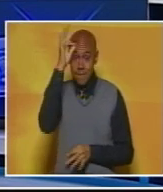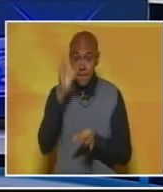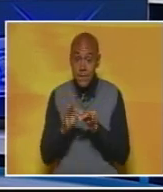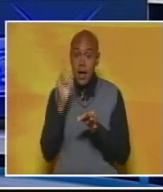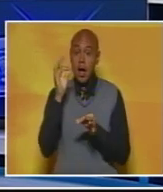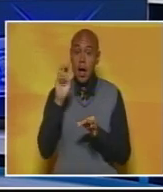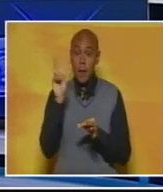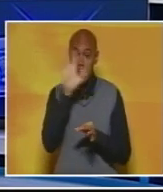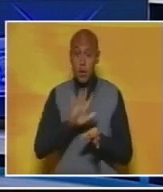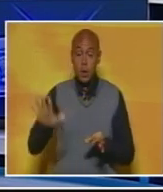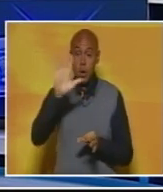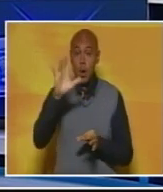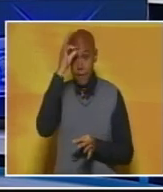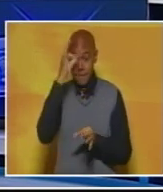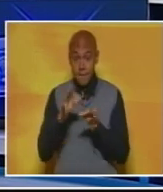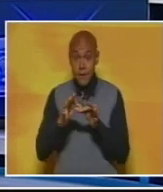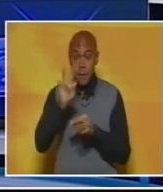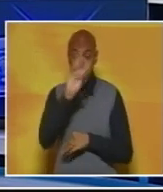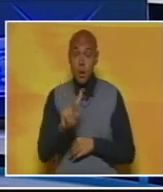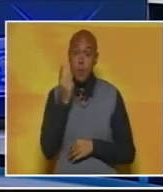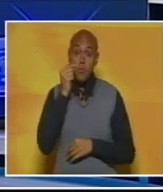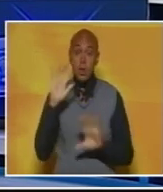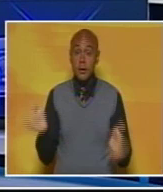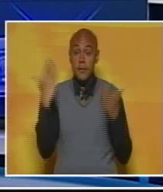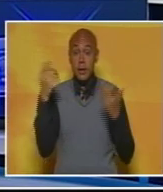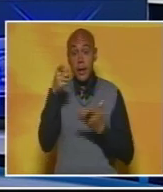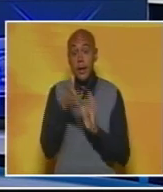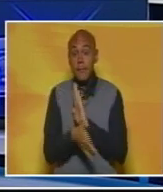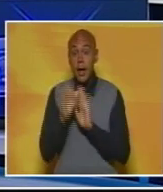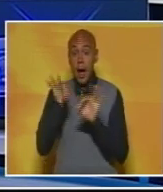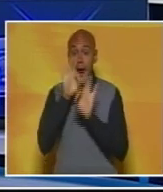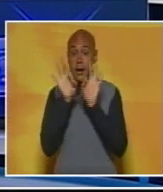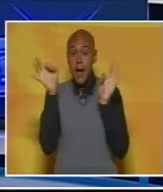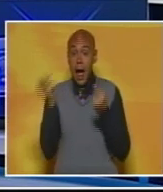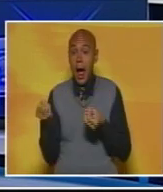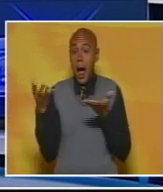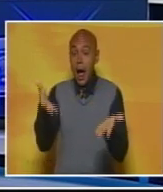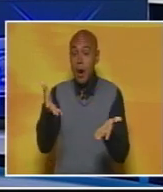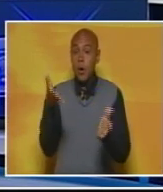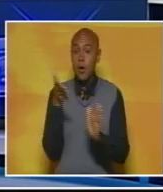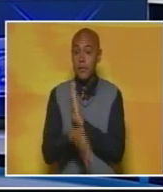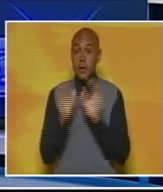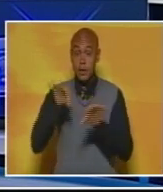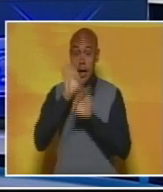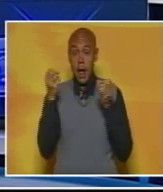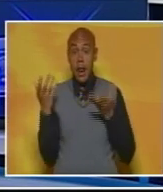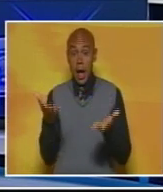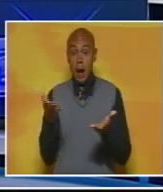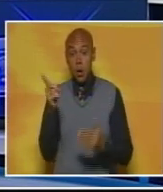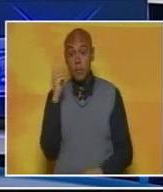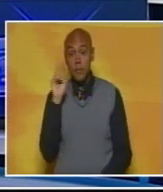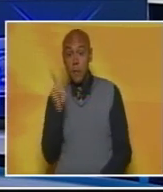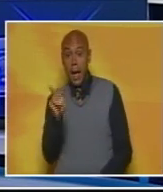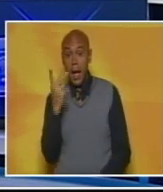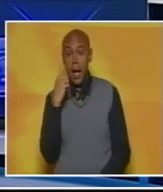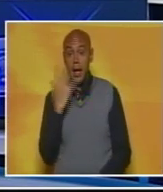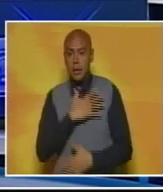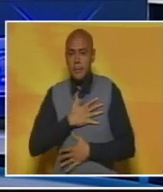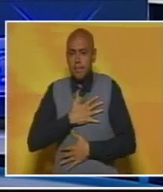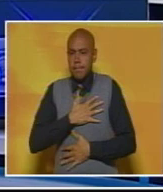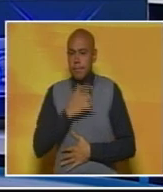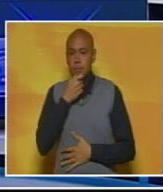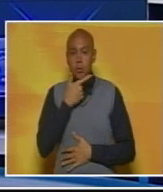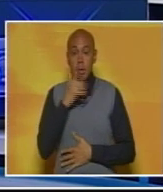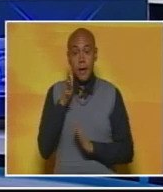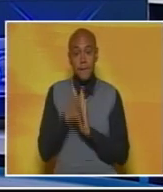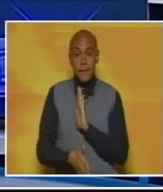noticias para la fe del pueblo venezolano y un regalo más que agradable, que atesorar el